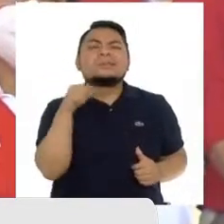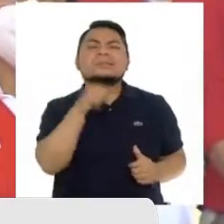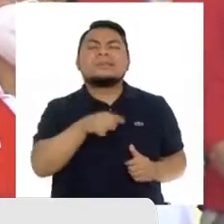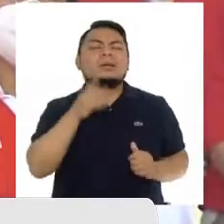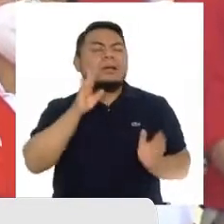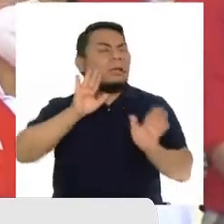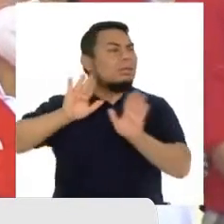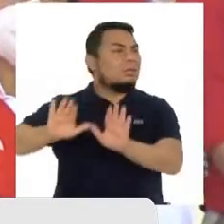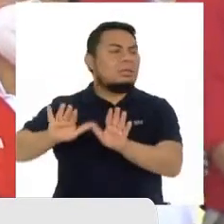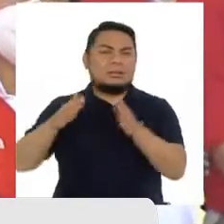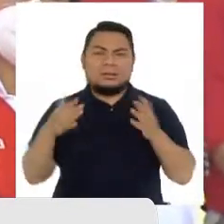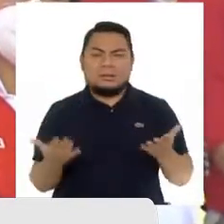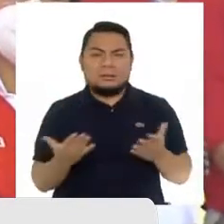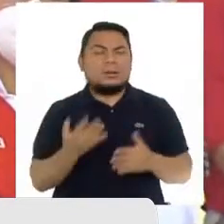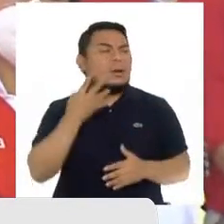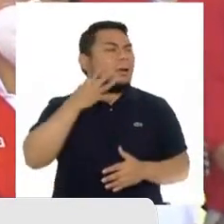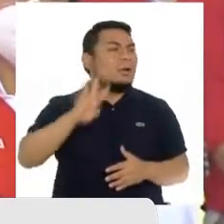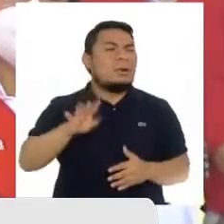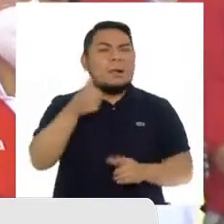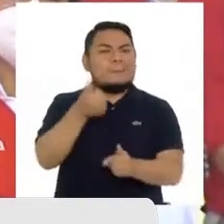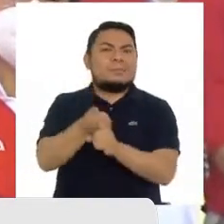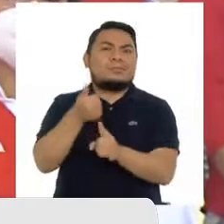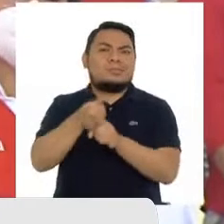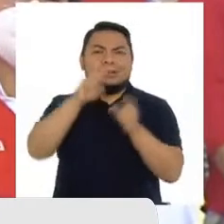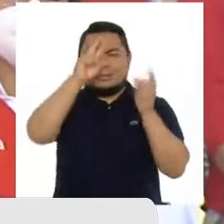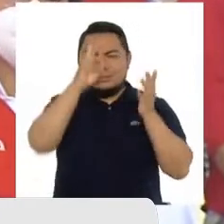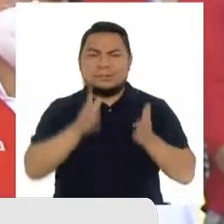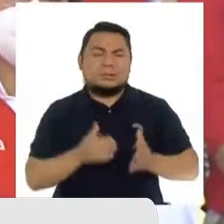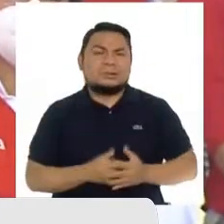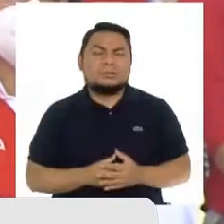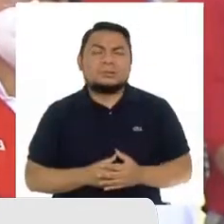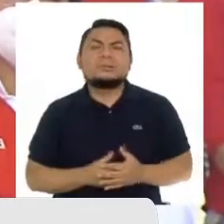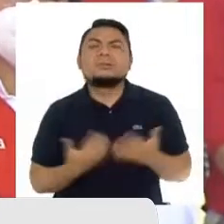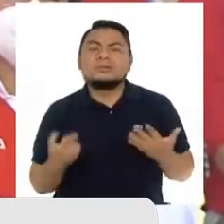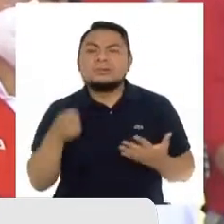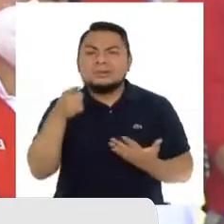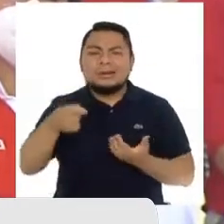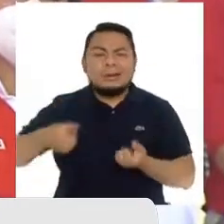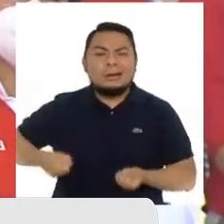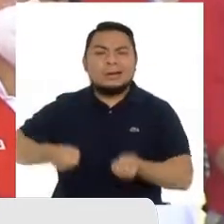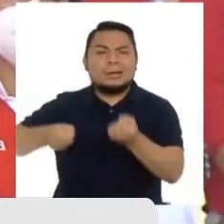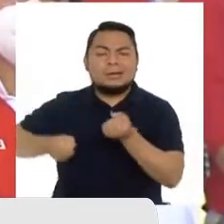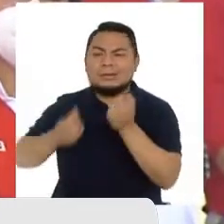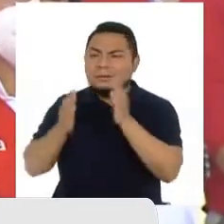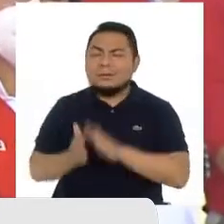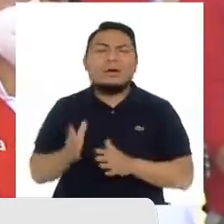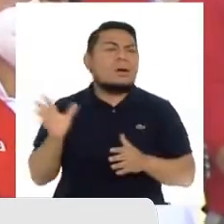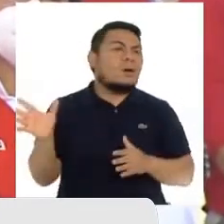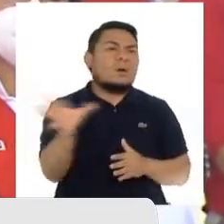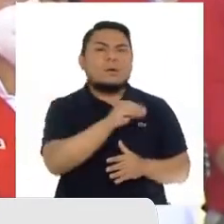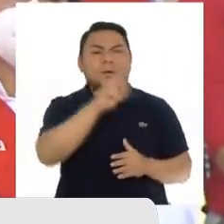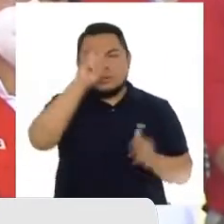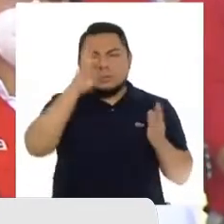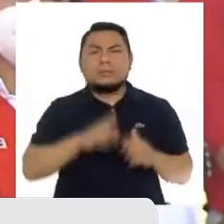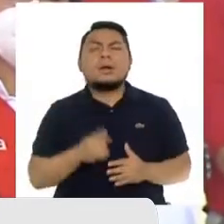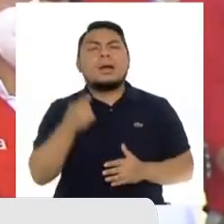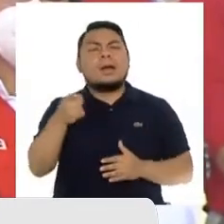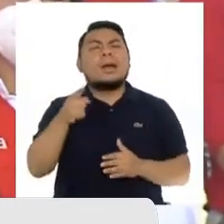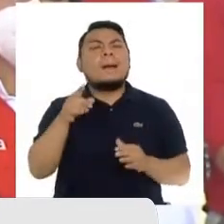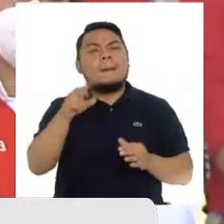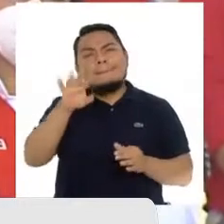espaldas al propio peruano al agricultor ya todos los peruanos del perú